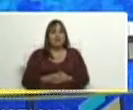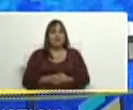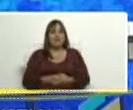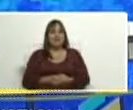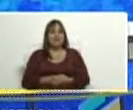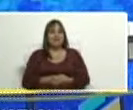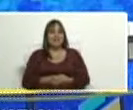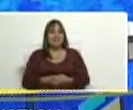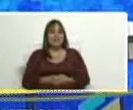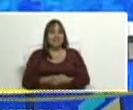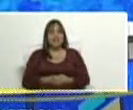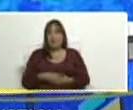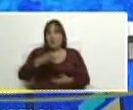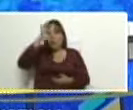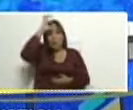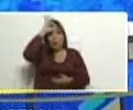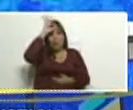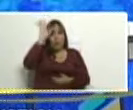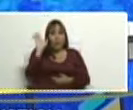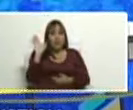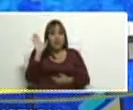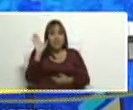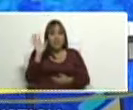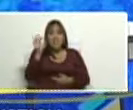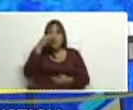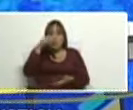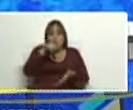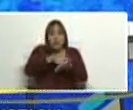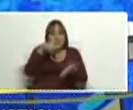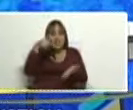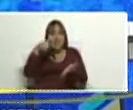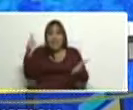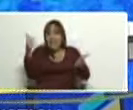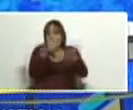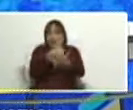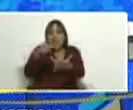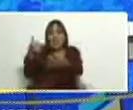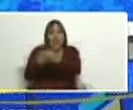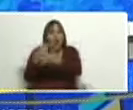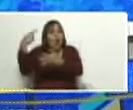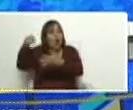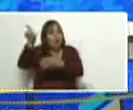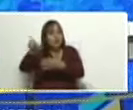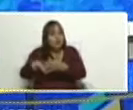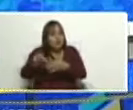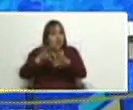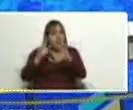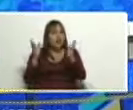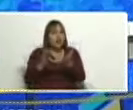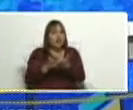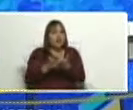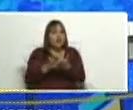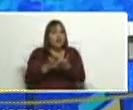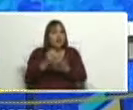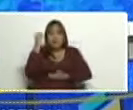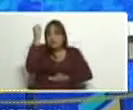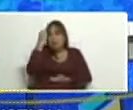Yo no sé si WhatsApp le elimina teléfonos a otros en el mundo. No creo.